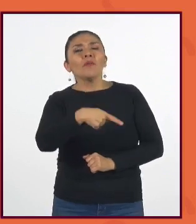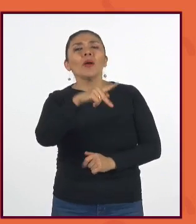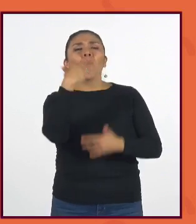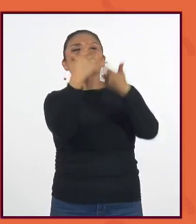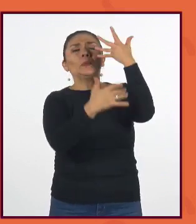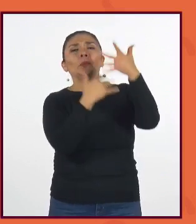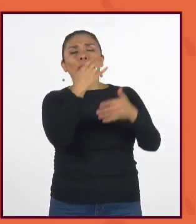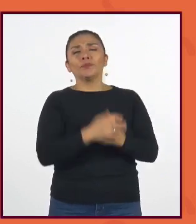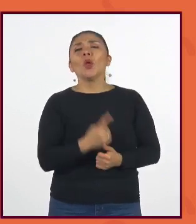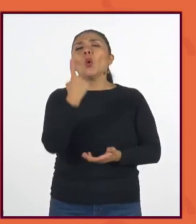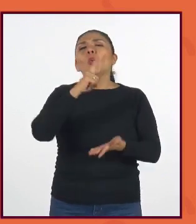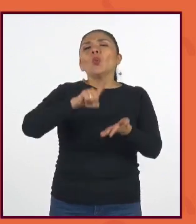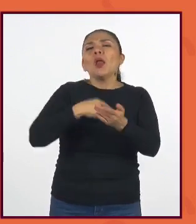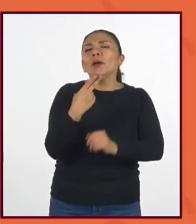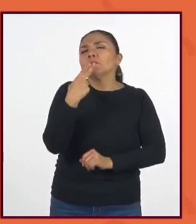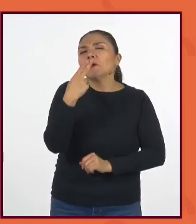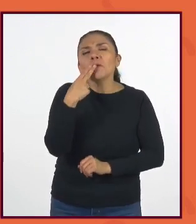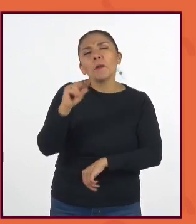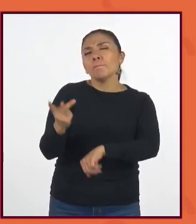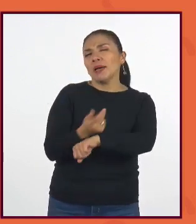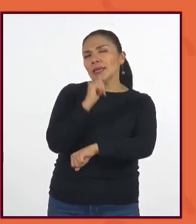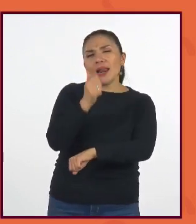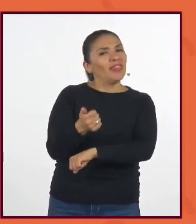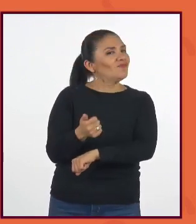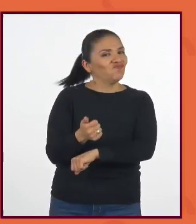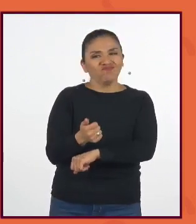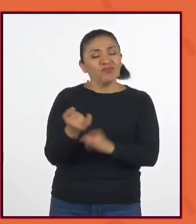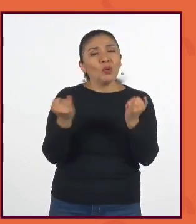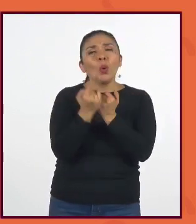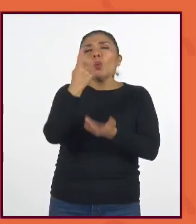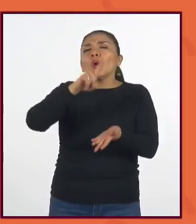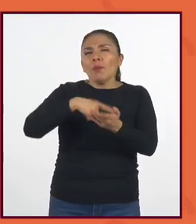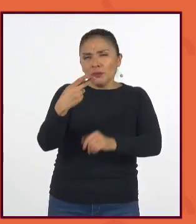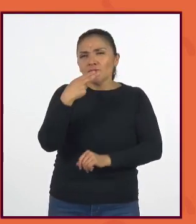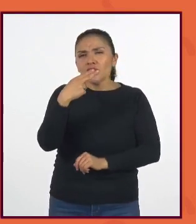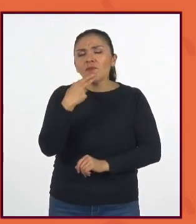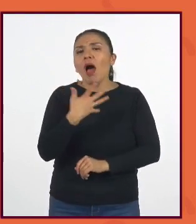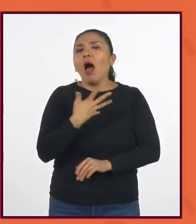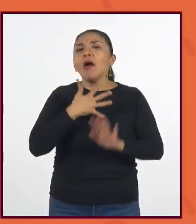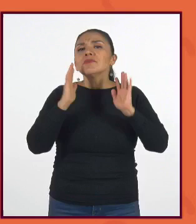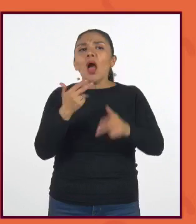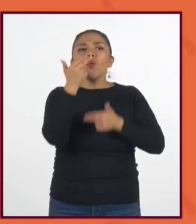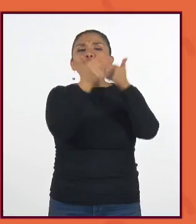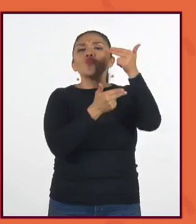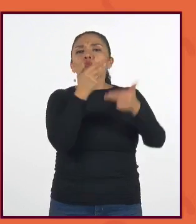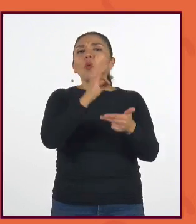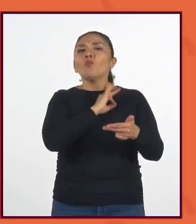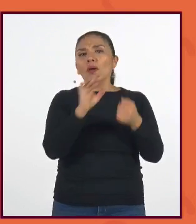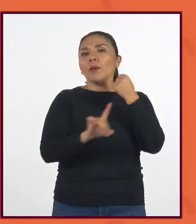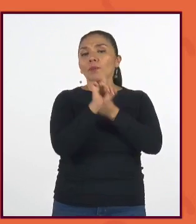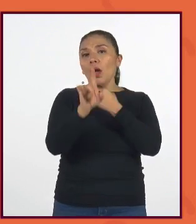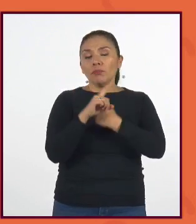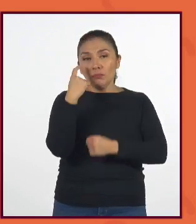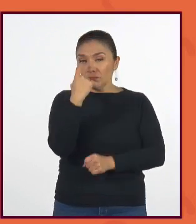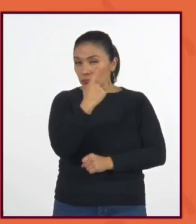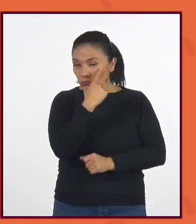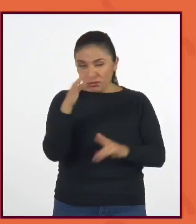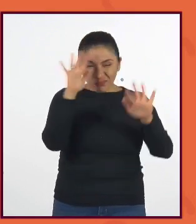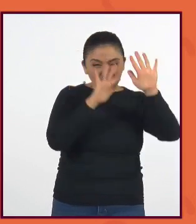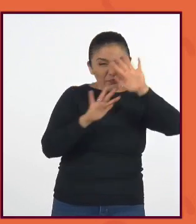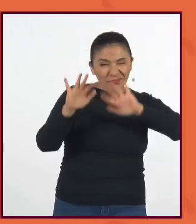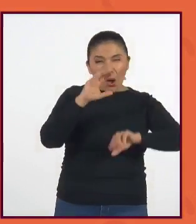nada. También desde la primera vez que se fuma tabaco se expone al humo y hay riesgo de irritación ocular, mareos y náuseas.